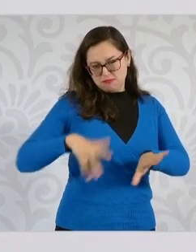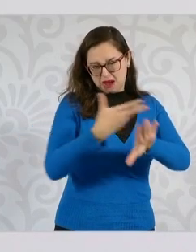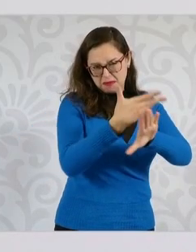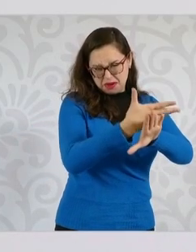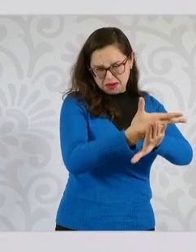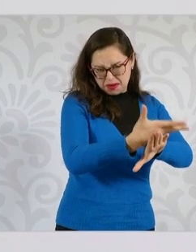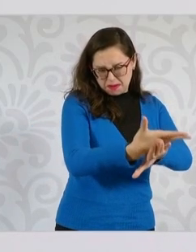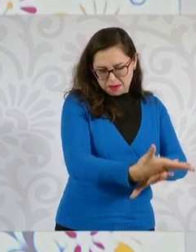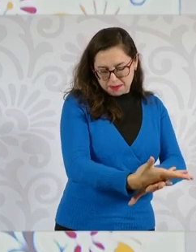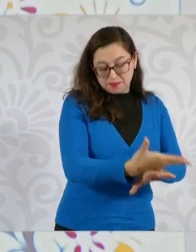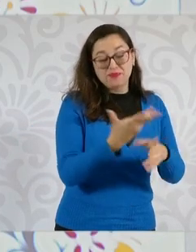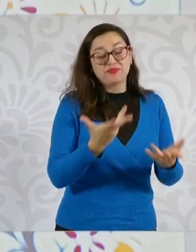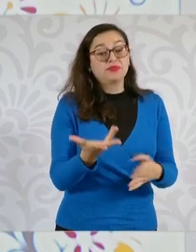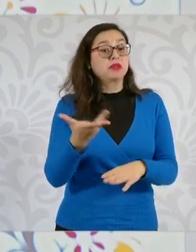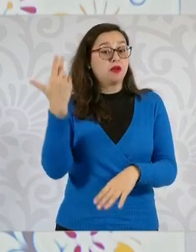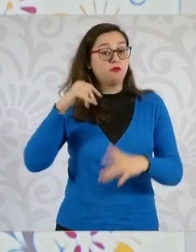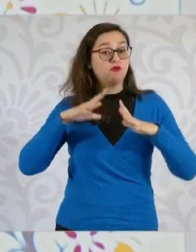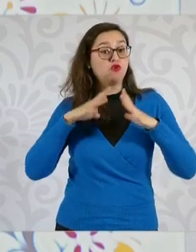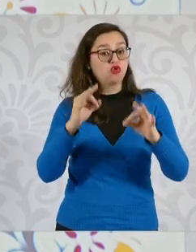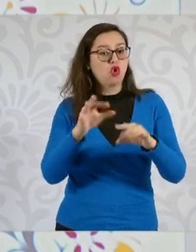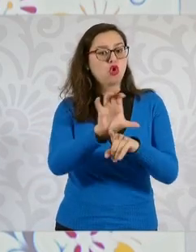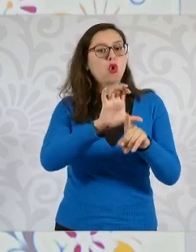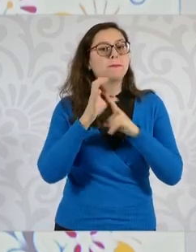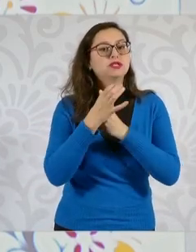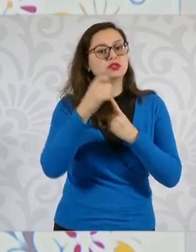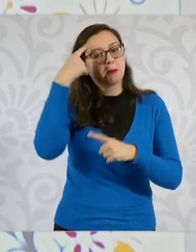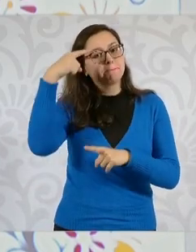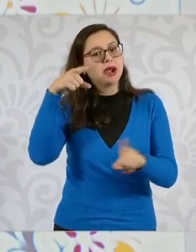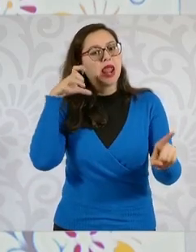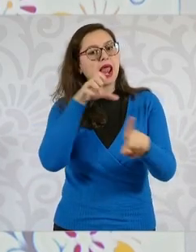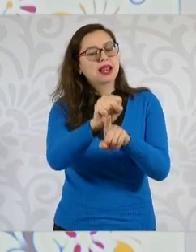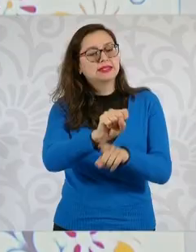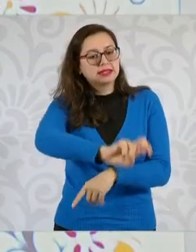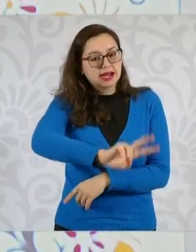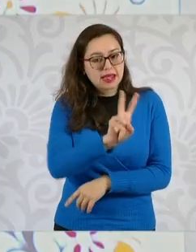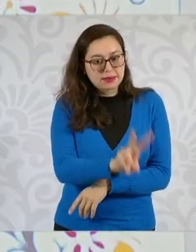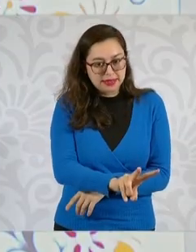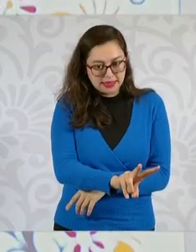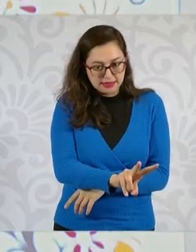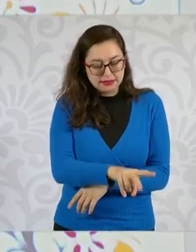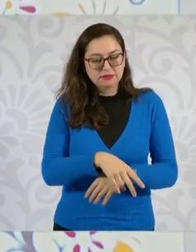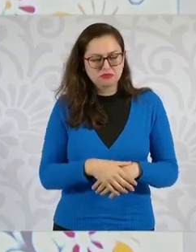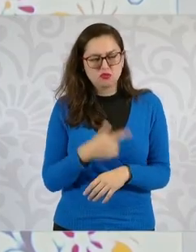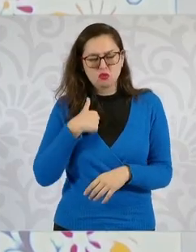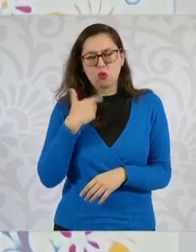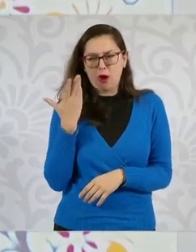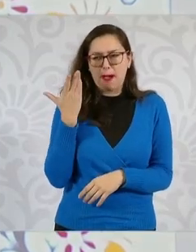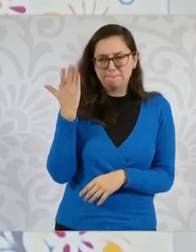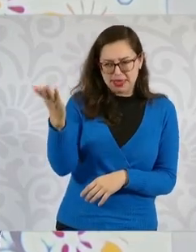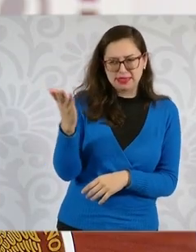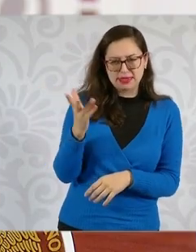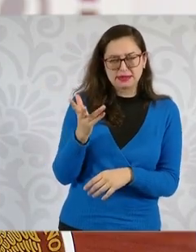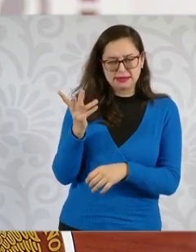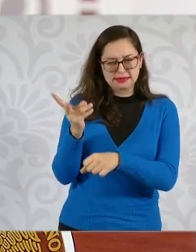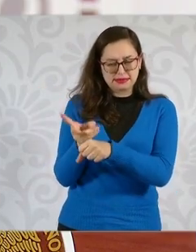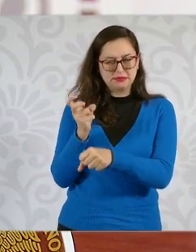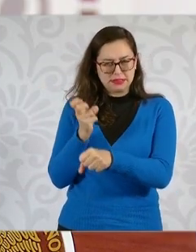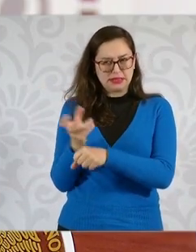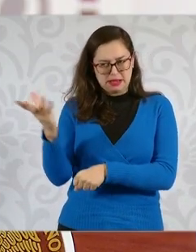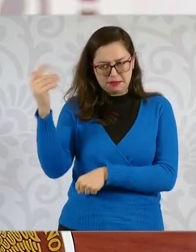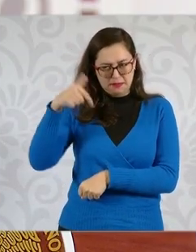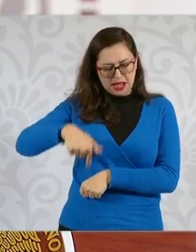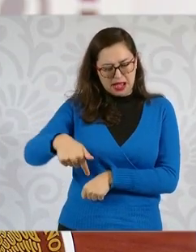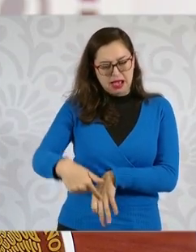con el presidente Andrés Manuel López Obrador ayer leí que hubo un hallazgo ahí en Guerrero